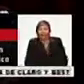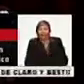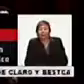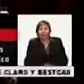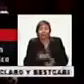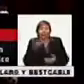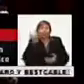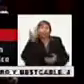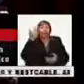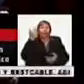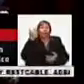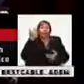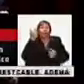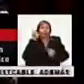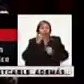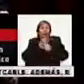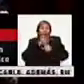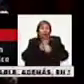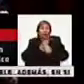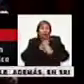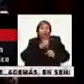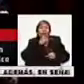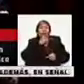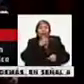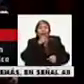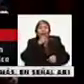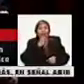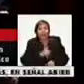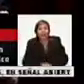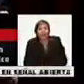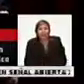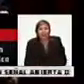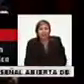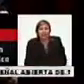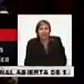en aquella jornada heroica en la que el viejo